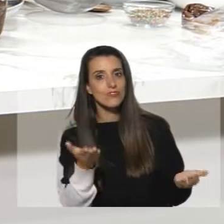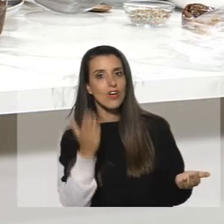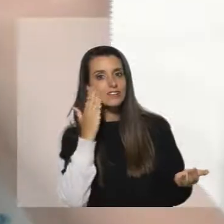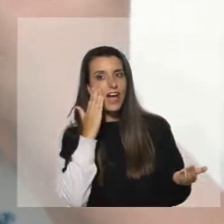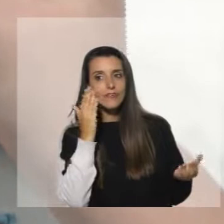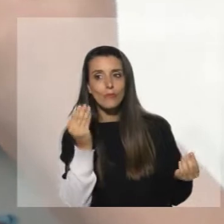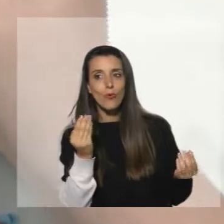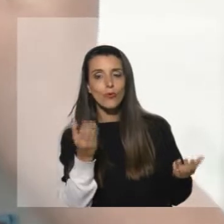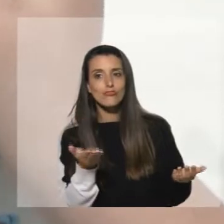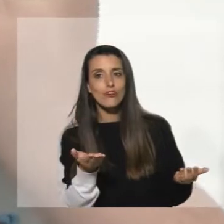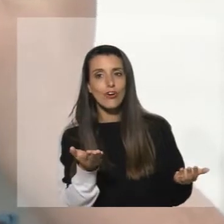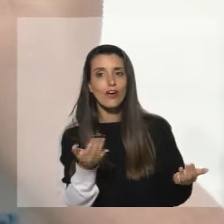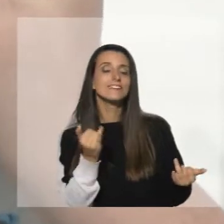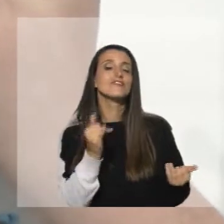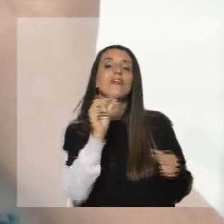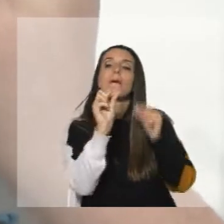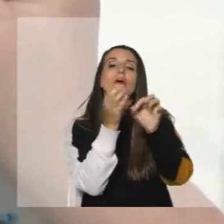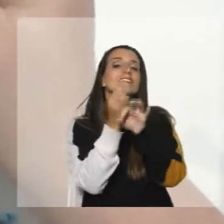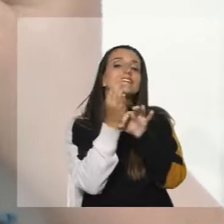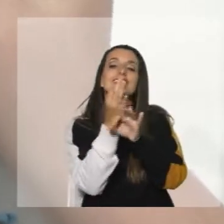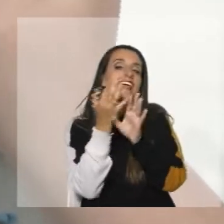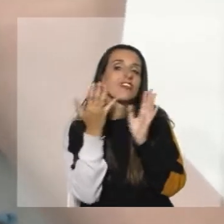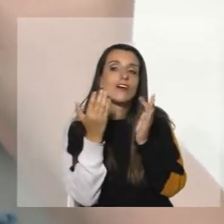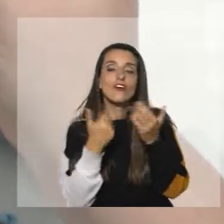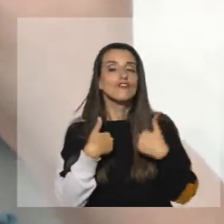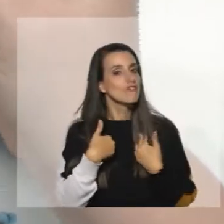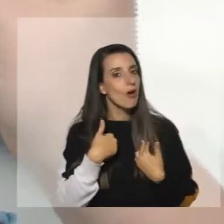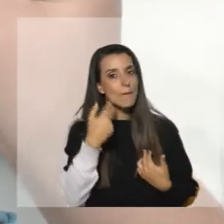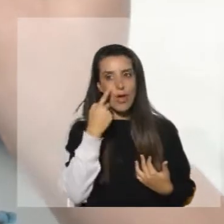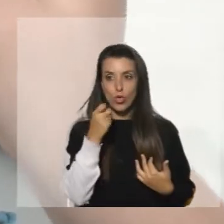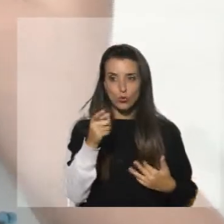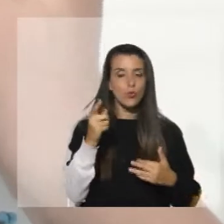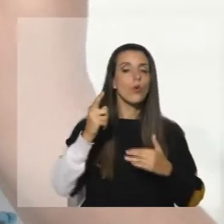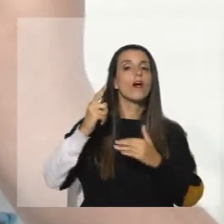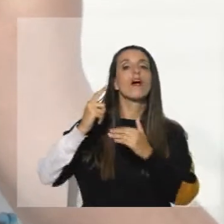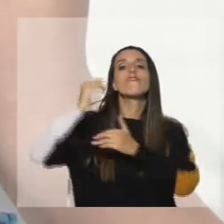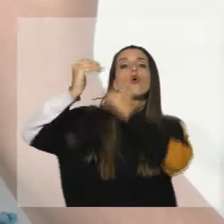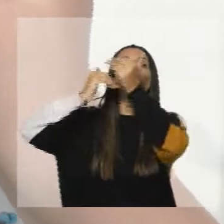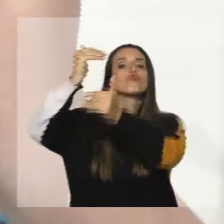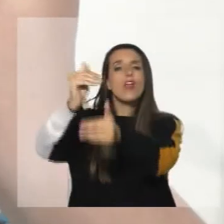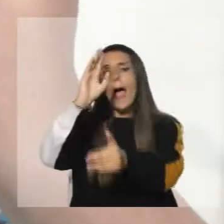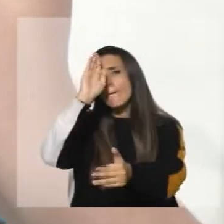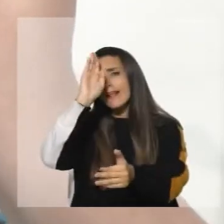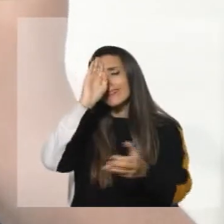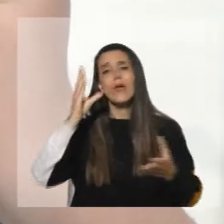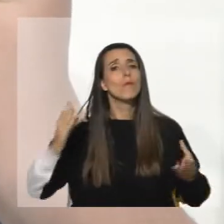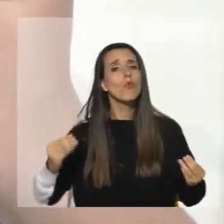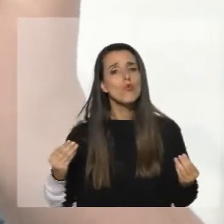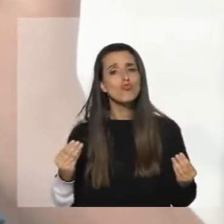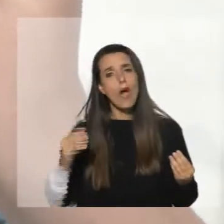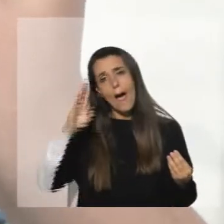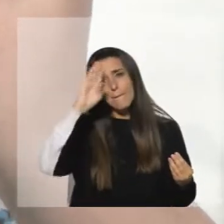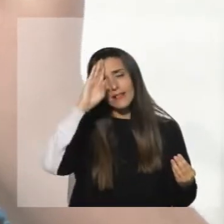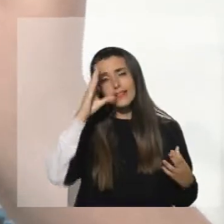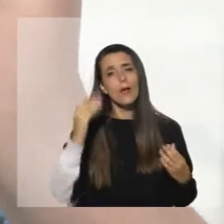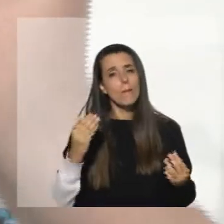los digo, tips para que vos puedas utilizar este sí, gran yo siento que han evolucionado. Este Gracias. En este ahora, periodo, ahora no, a mí lo que me